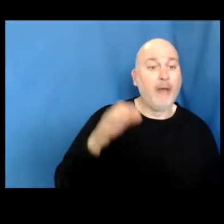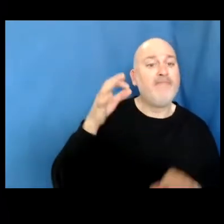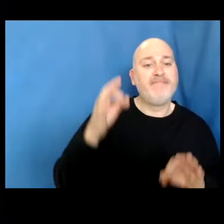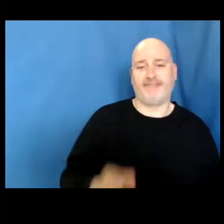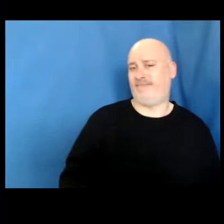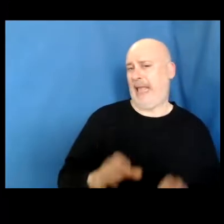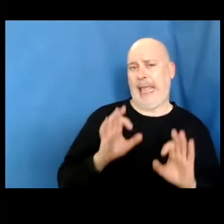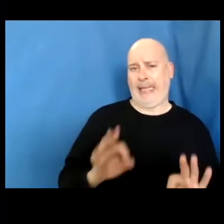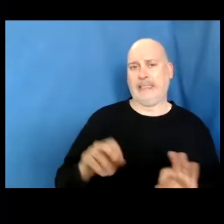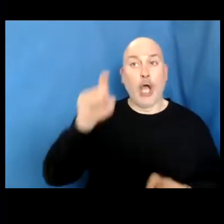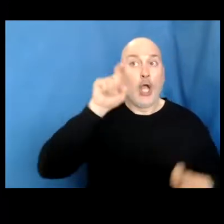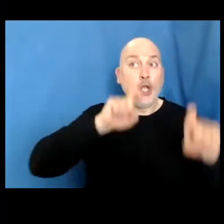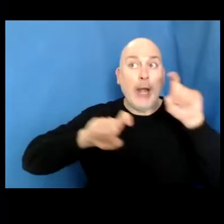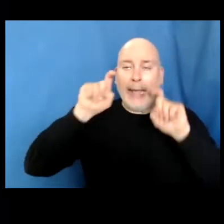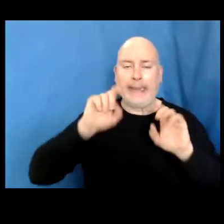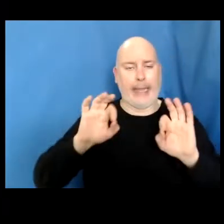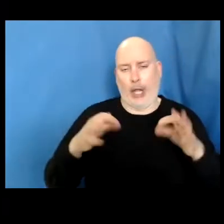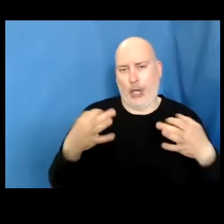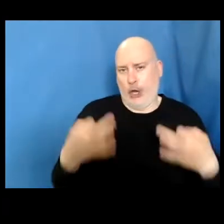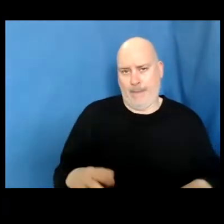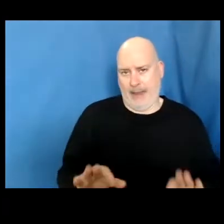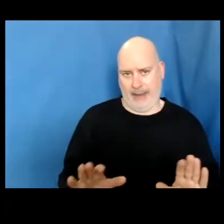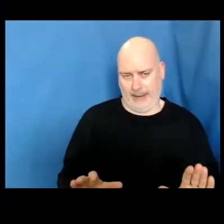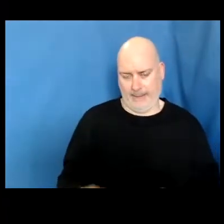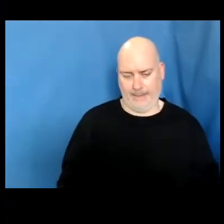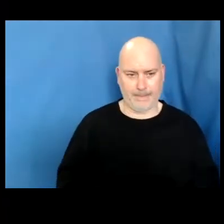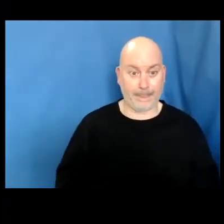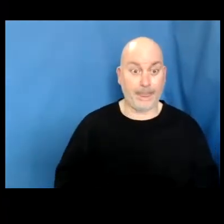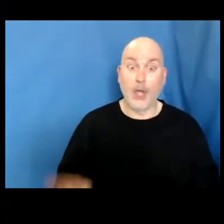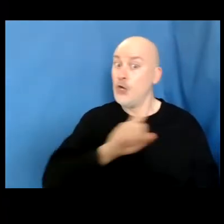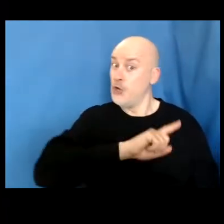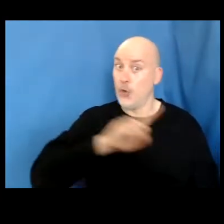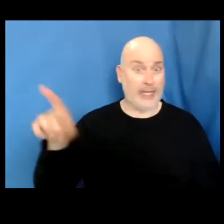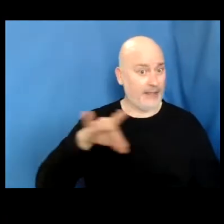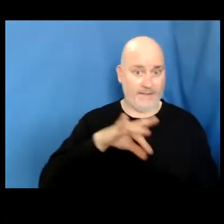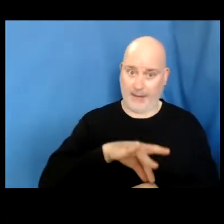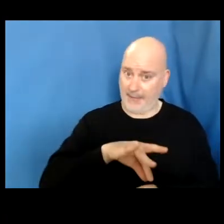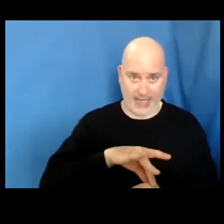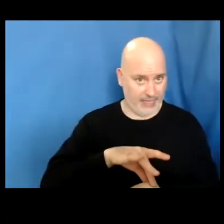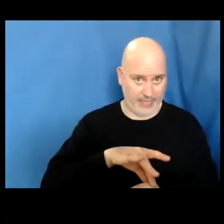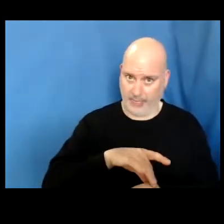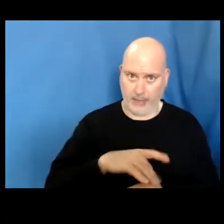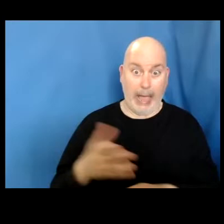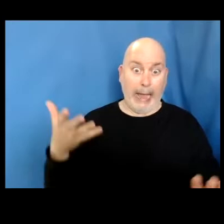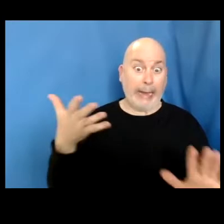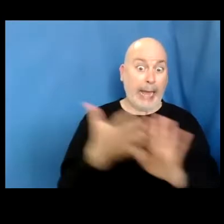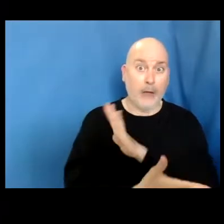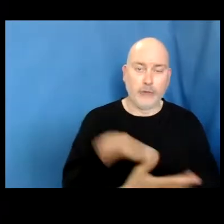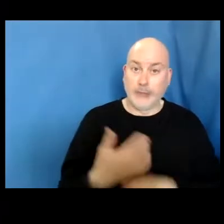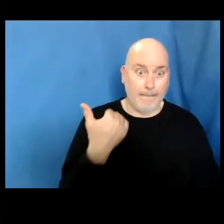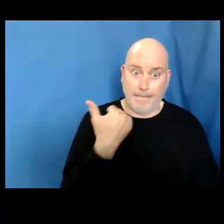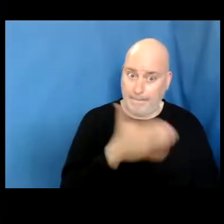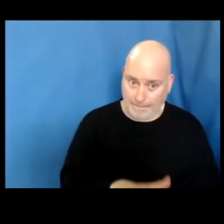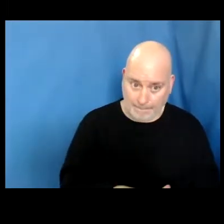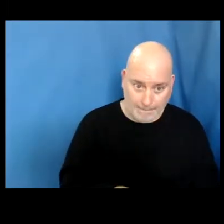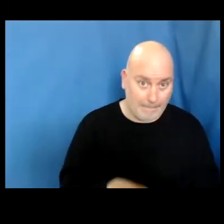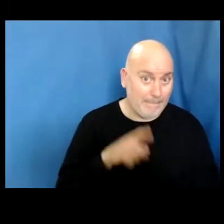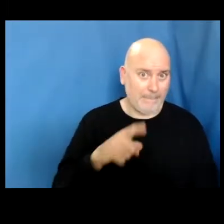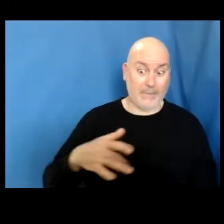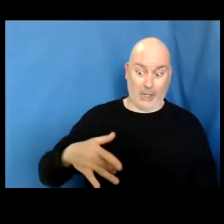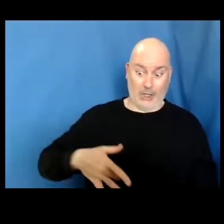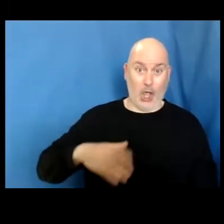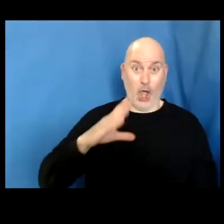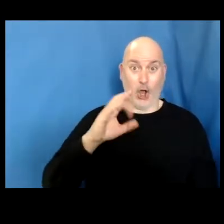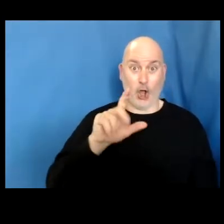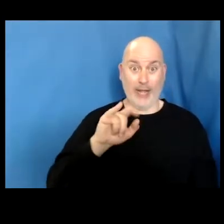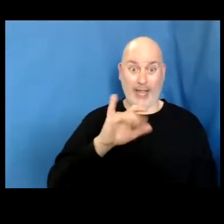del llanto. Y como esto no es una enfermedad y no se conoce la causa y dentro del cólicos del lactante